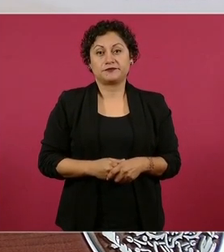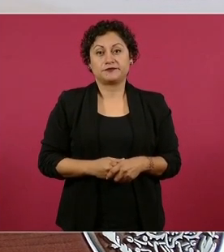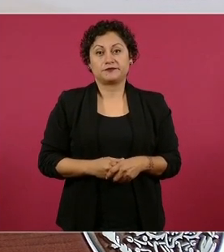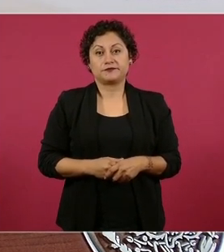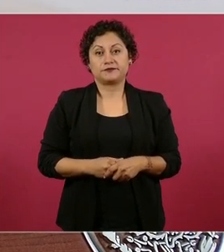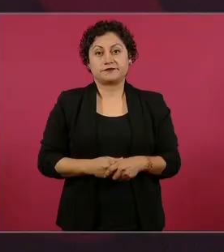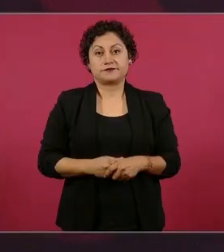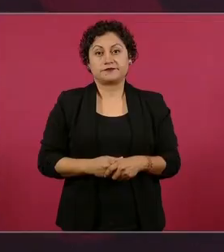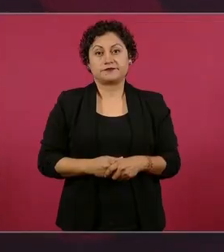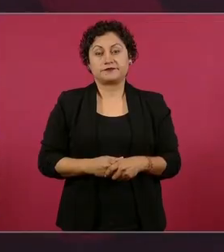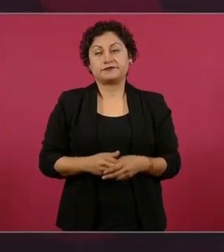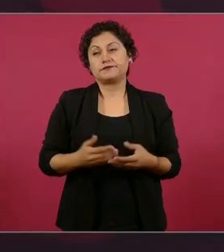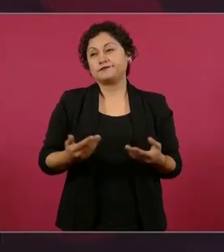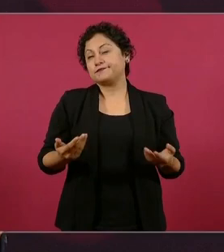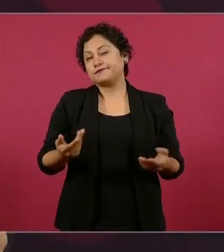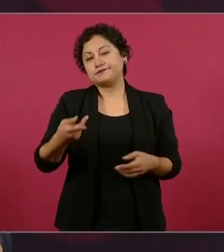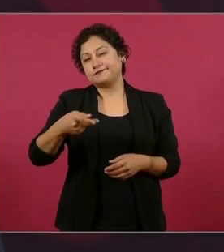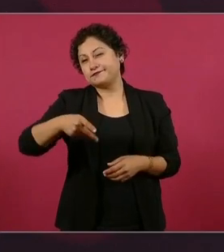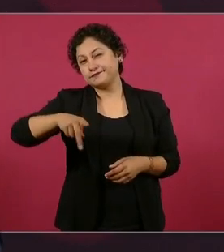Pero antes,